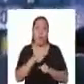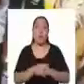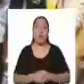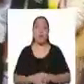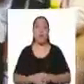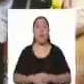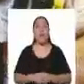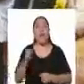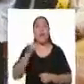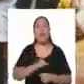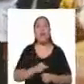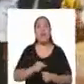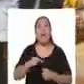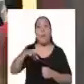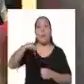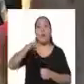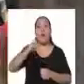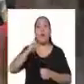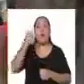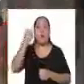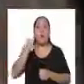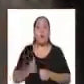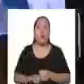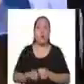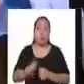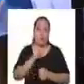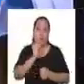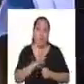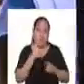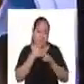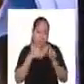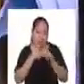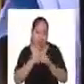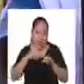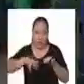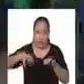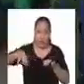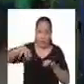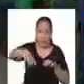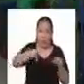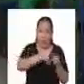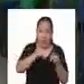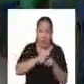Además de Polvos Azules, podemos mencionar similares ejemplos exitosos.